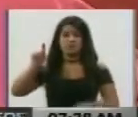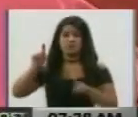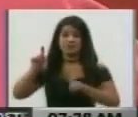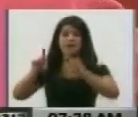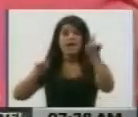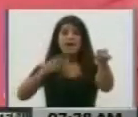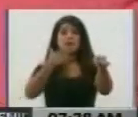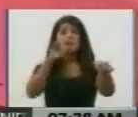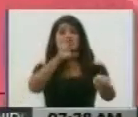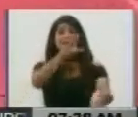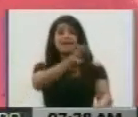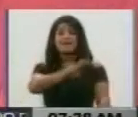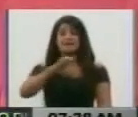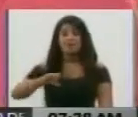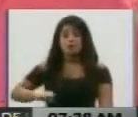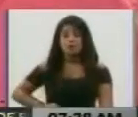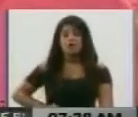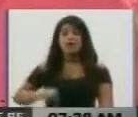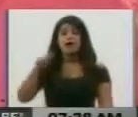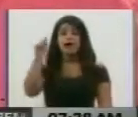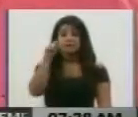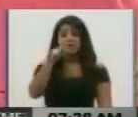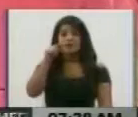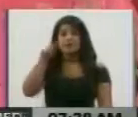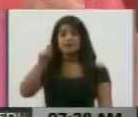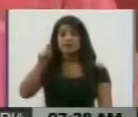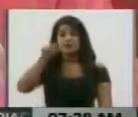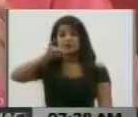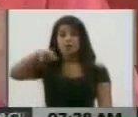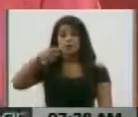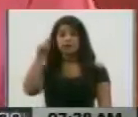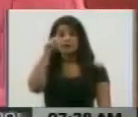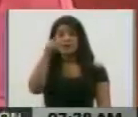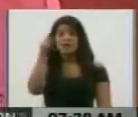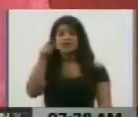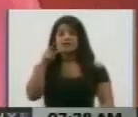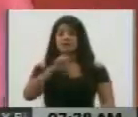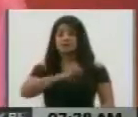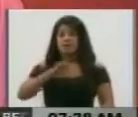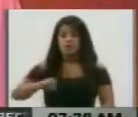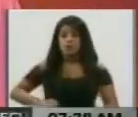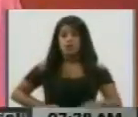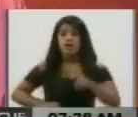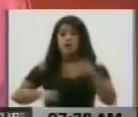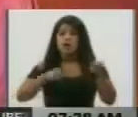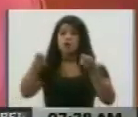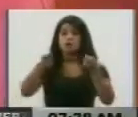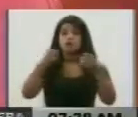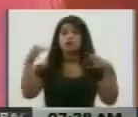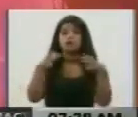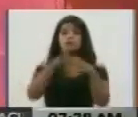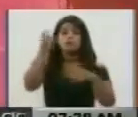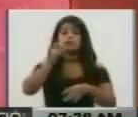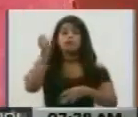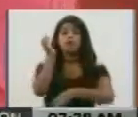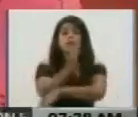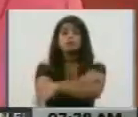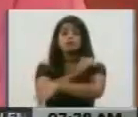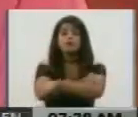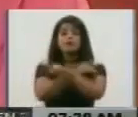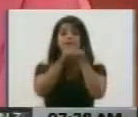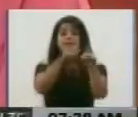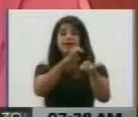Salvador, la Sala Constitucional del Salvador, que está controlada por magistrados del partido Arena, que el partido de derecha que llevó